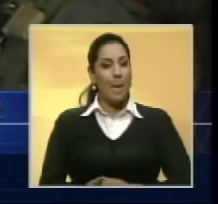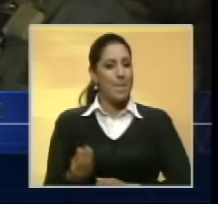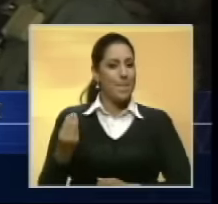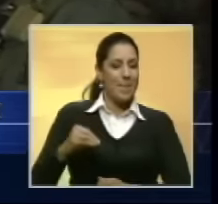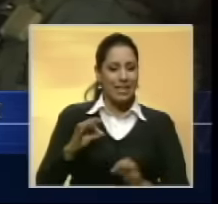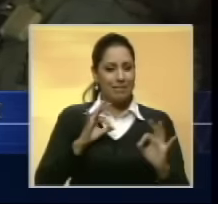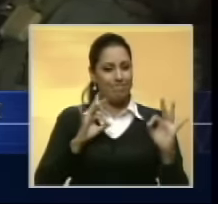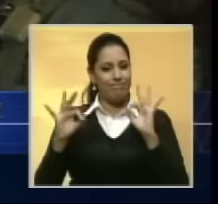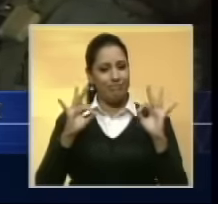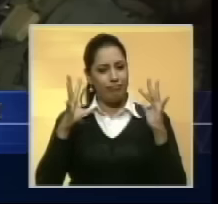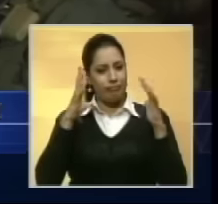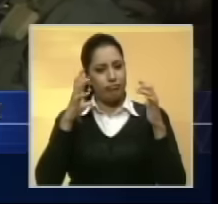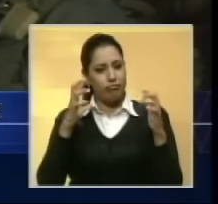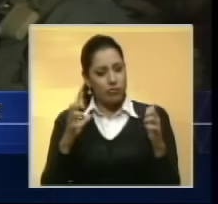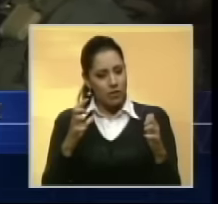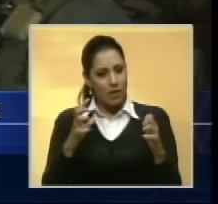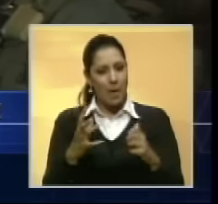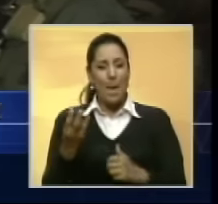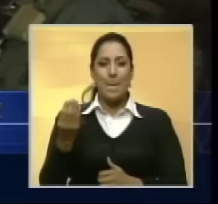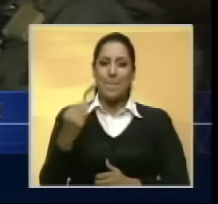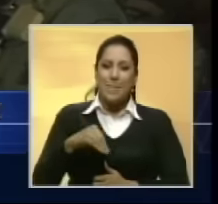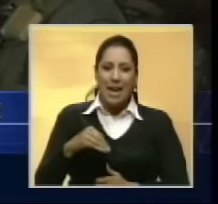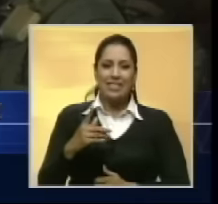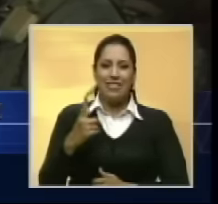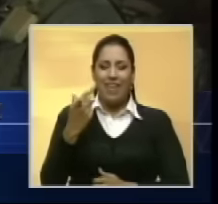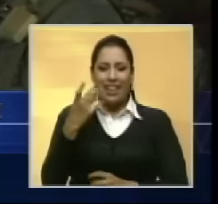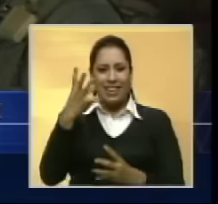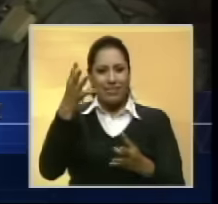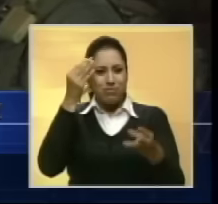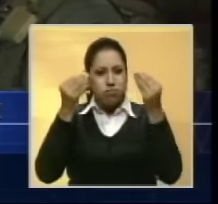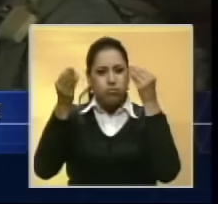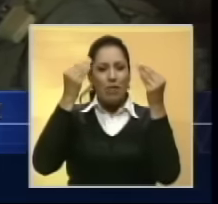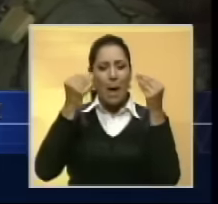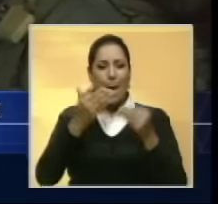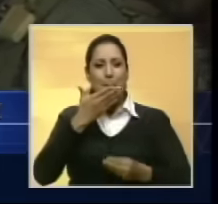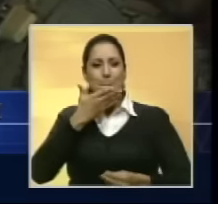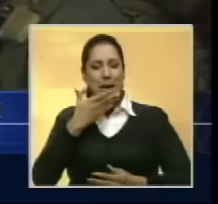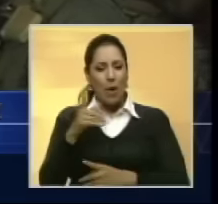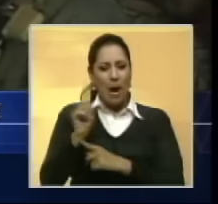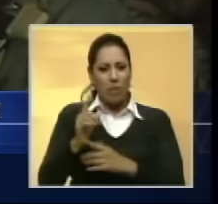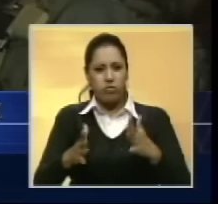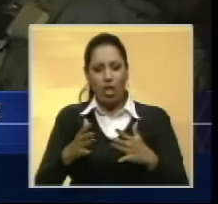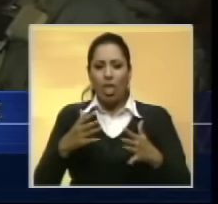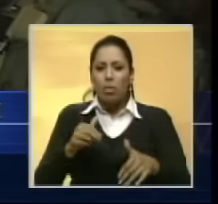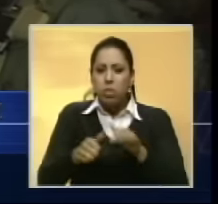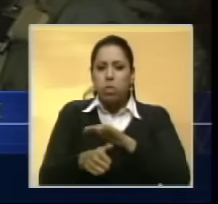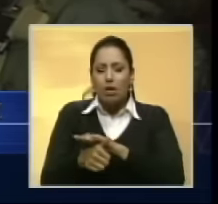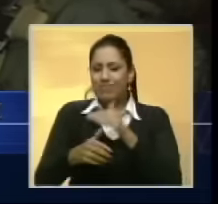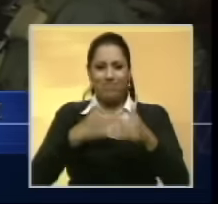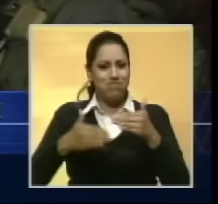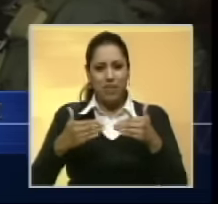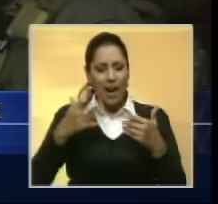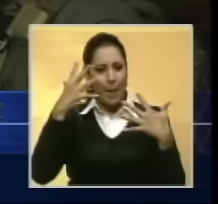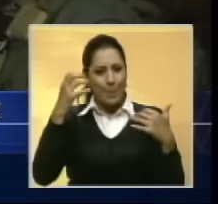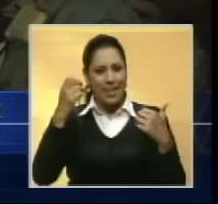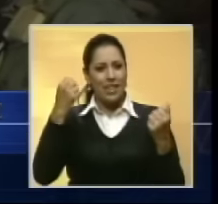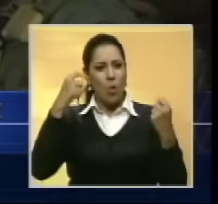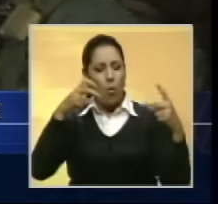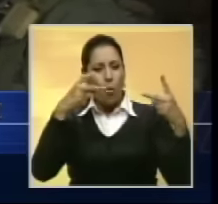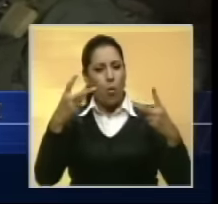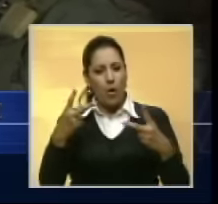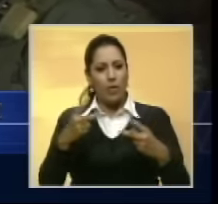mayor preparación, más adecuación en mayor velocidad en las nuevas